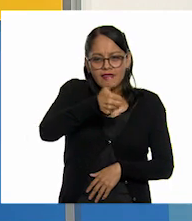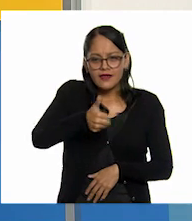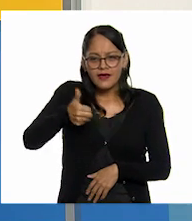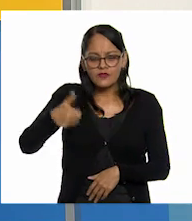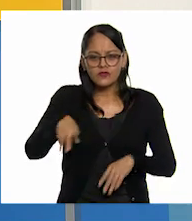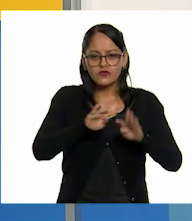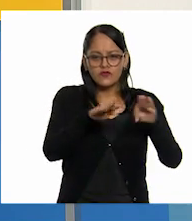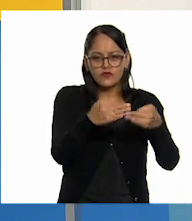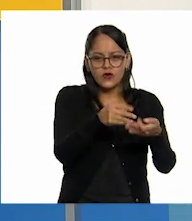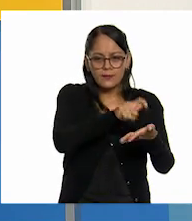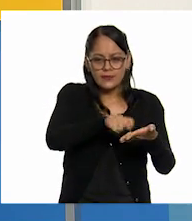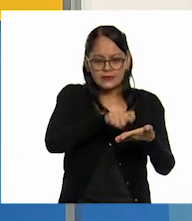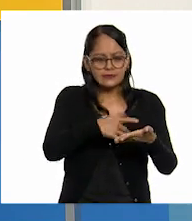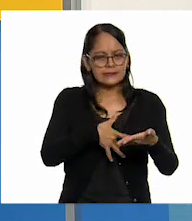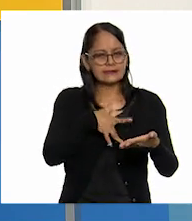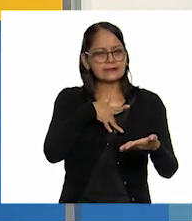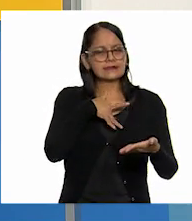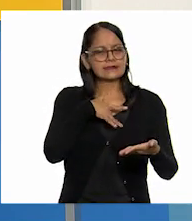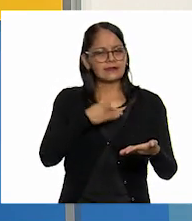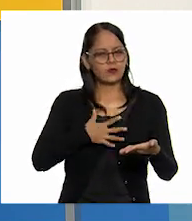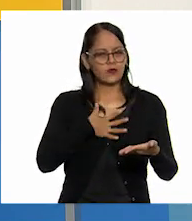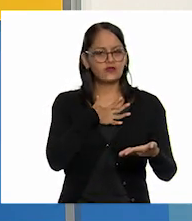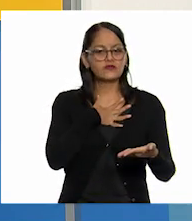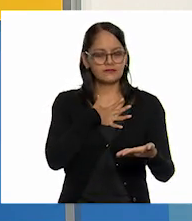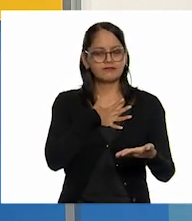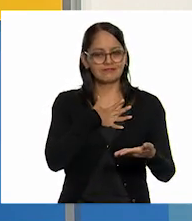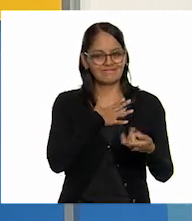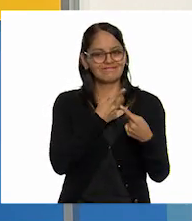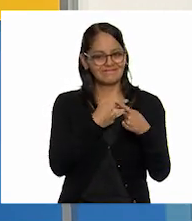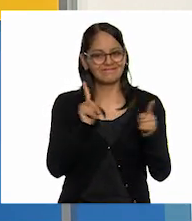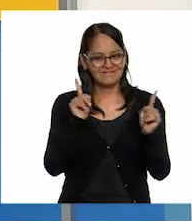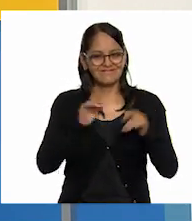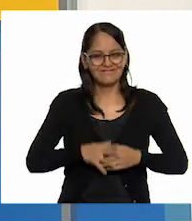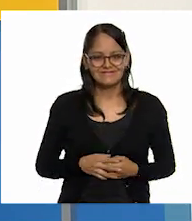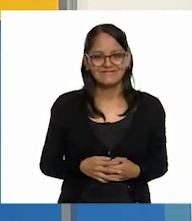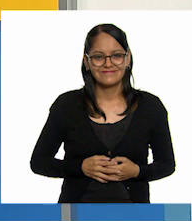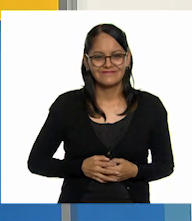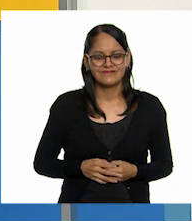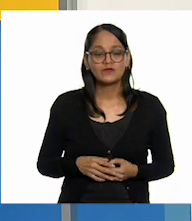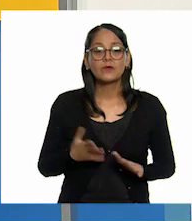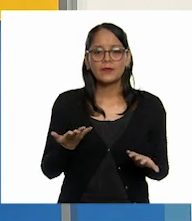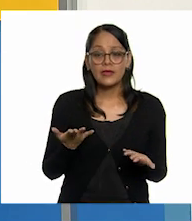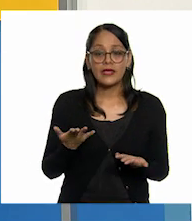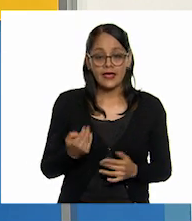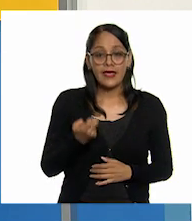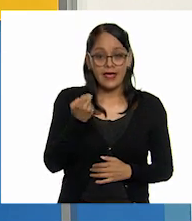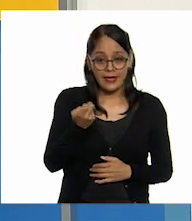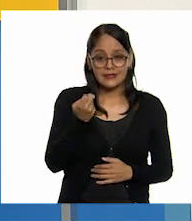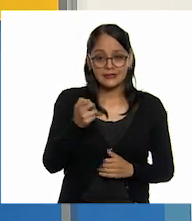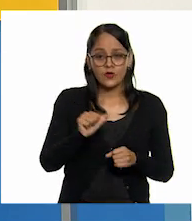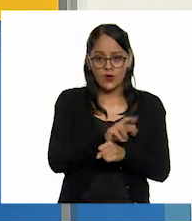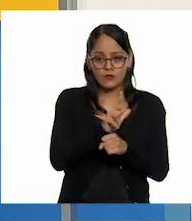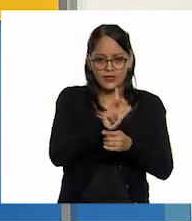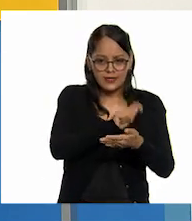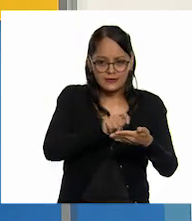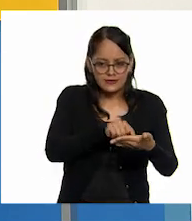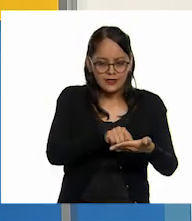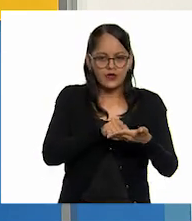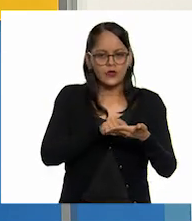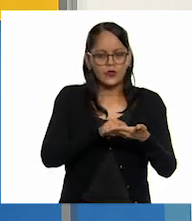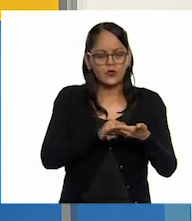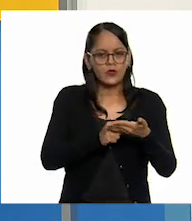llegan de diferente manera, ¿verdad? Y entonces ocupan un lugar dentro de nosotros.